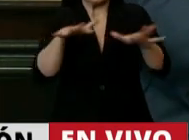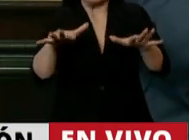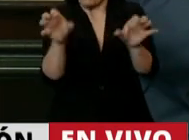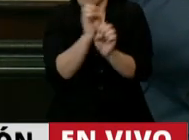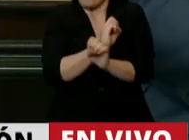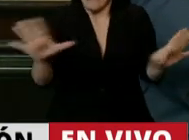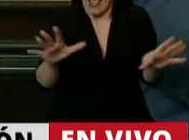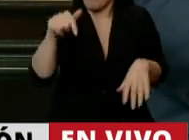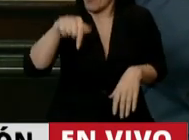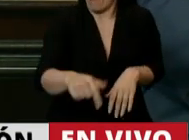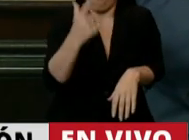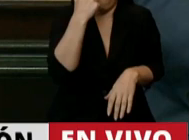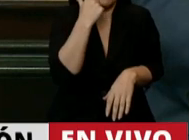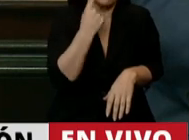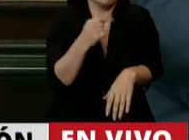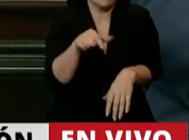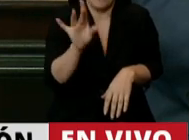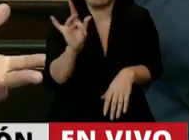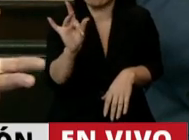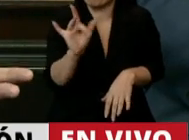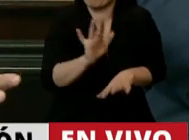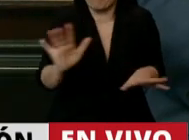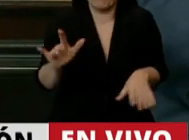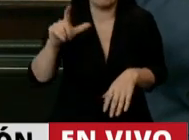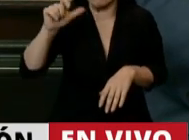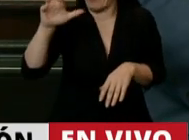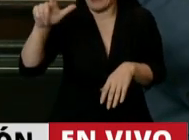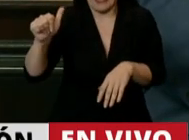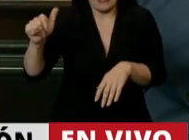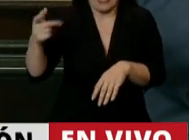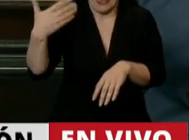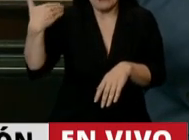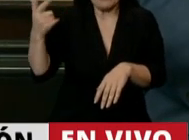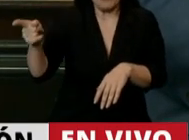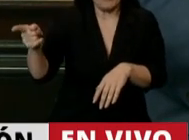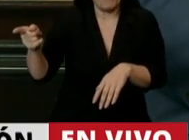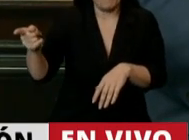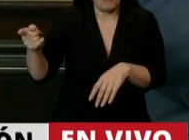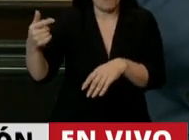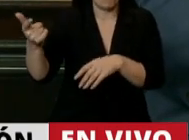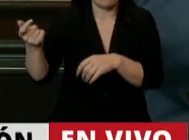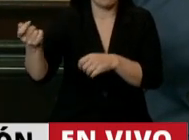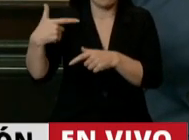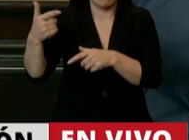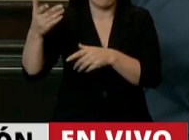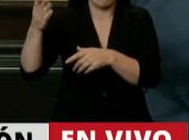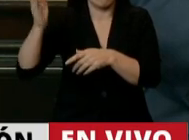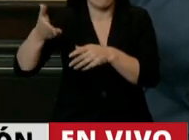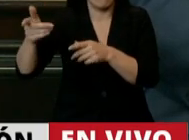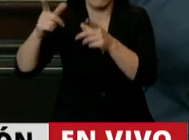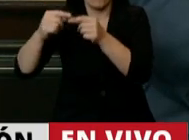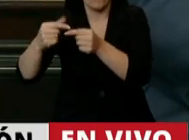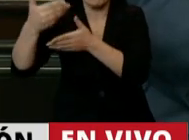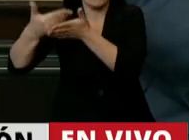que estamos. Hoy fue un día muy duro. Sin ir más lejos, Carla, hace un tiempo me acercó los números de los registros que